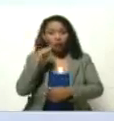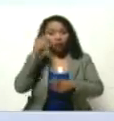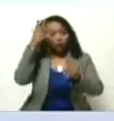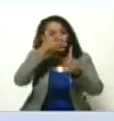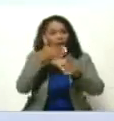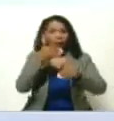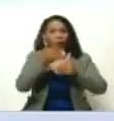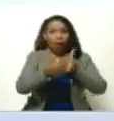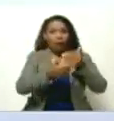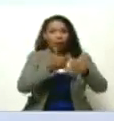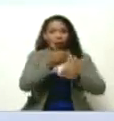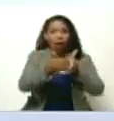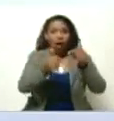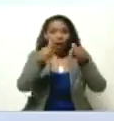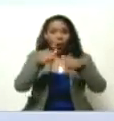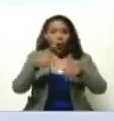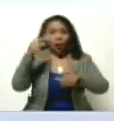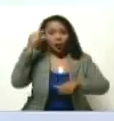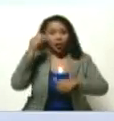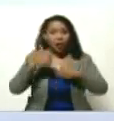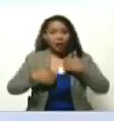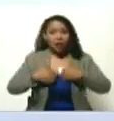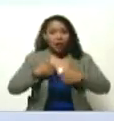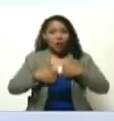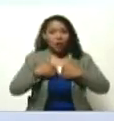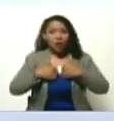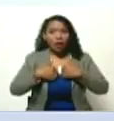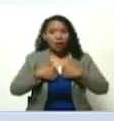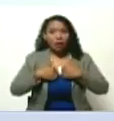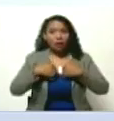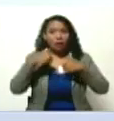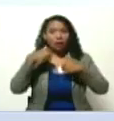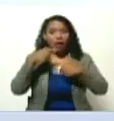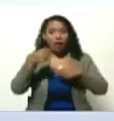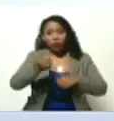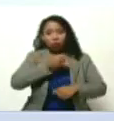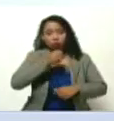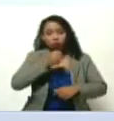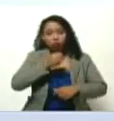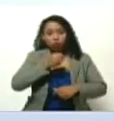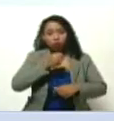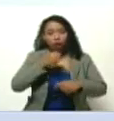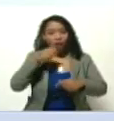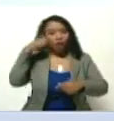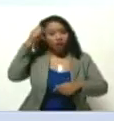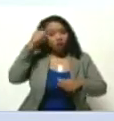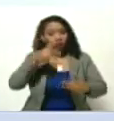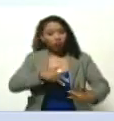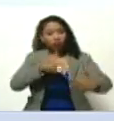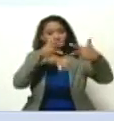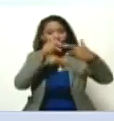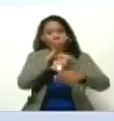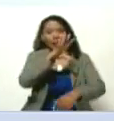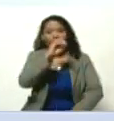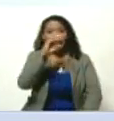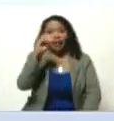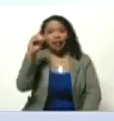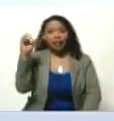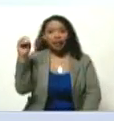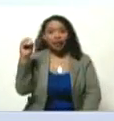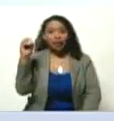paso. Estamos en el día miércoles, que tenemos esta rueda de prensa, una videoconferencia donde hay más de